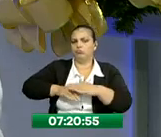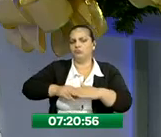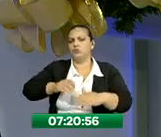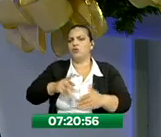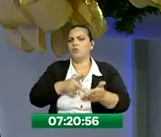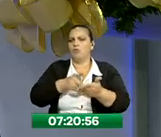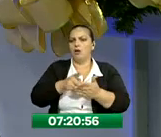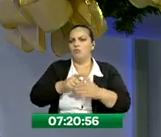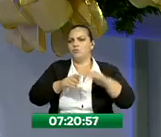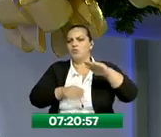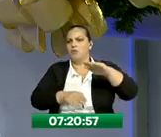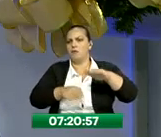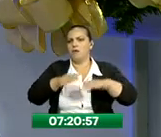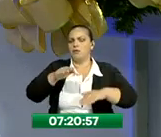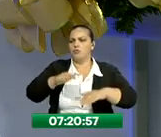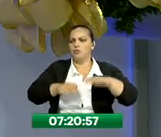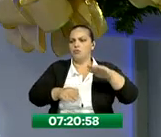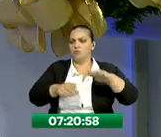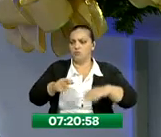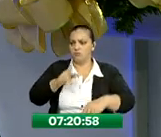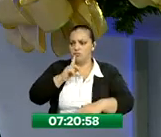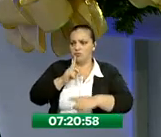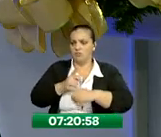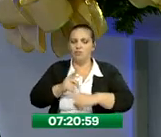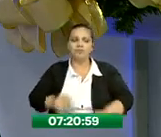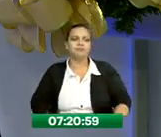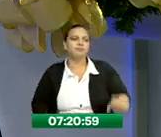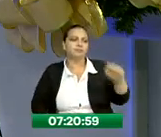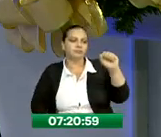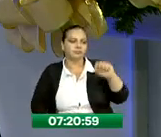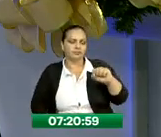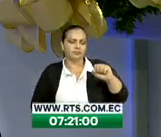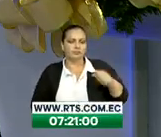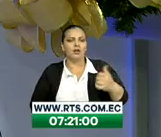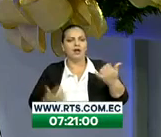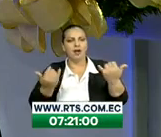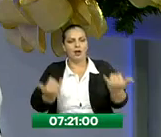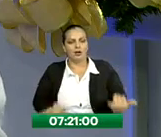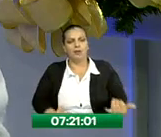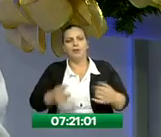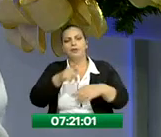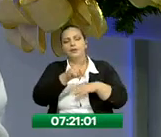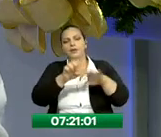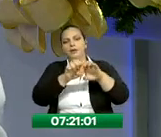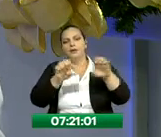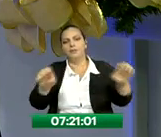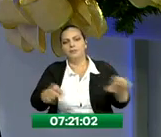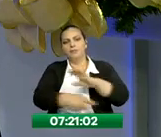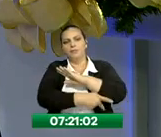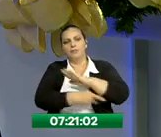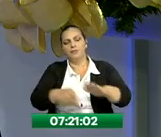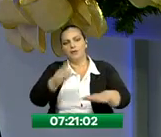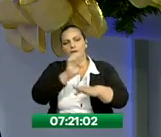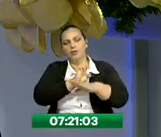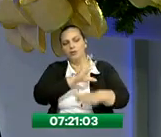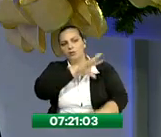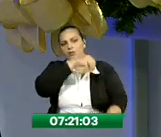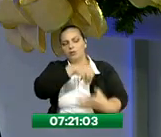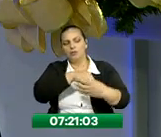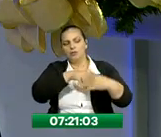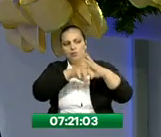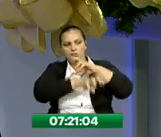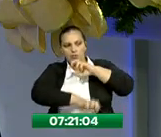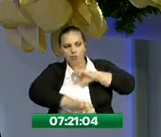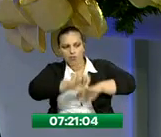variable está ligada a factores de desempeño institucional que se están evaluando. En el caso de Petroecuador se ha cumplido con